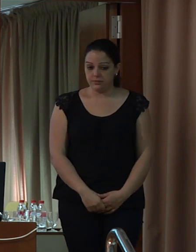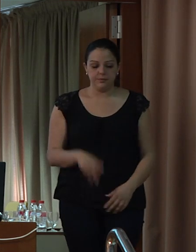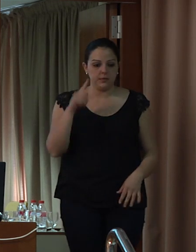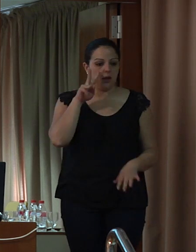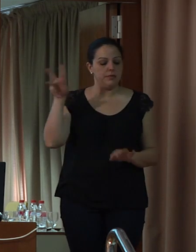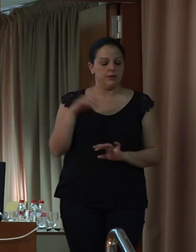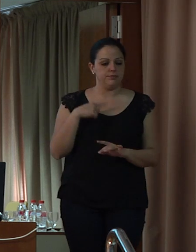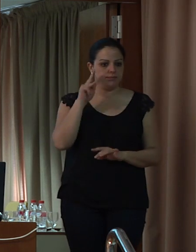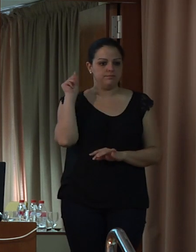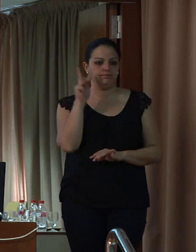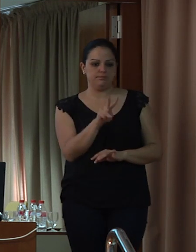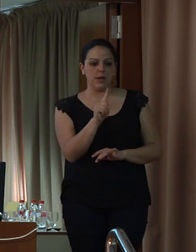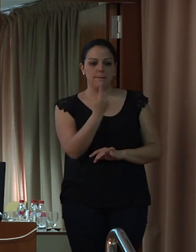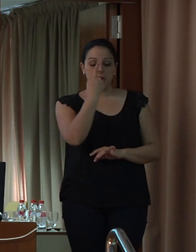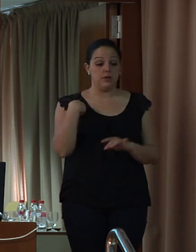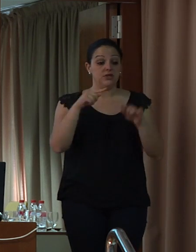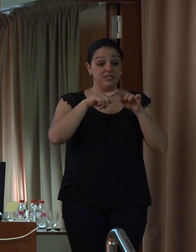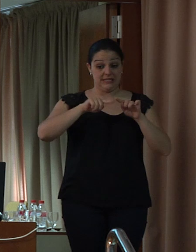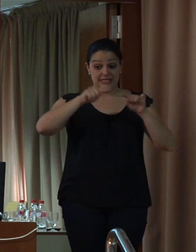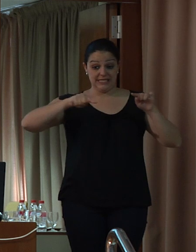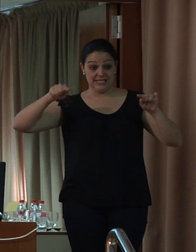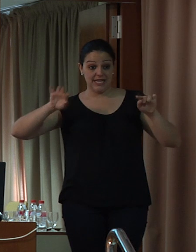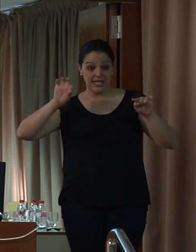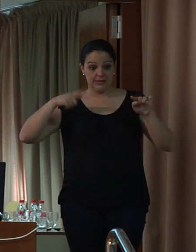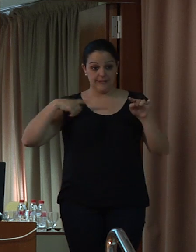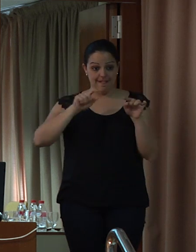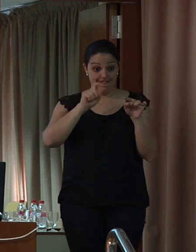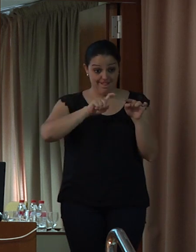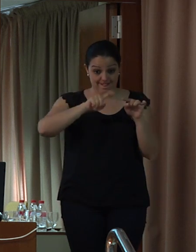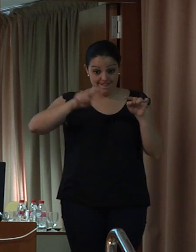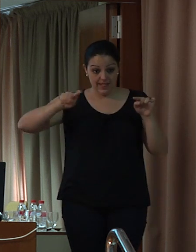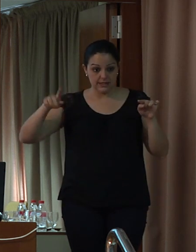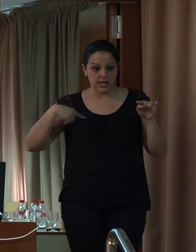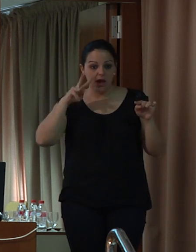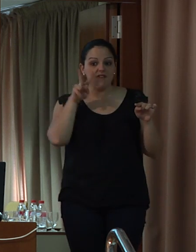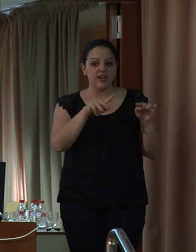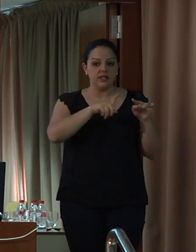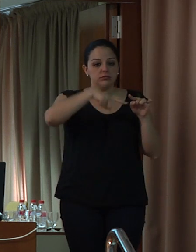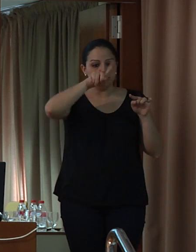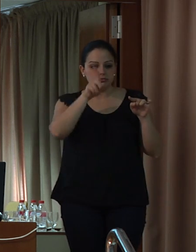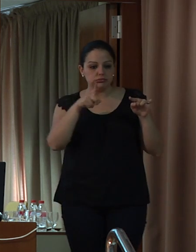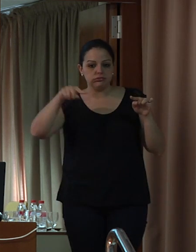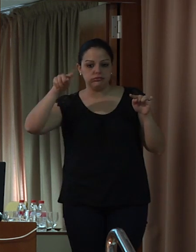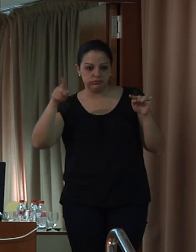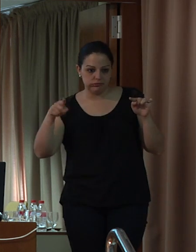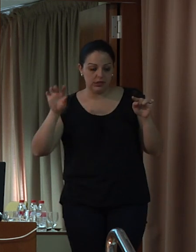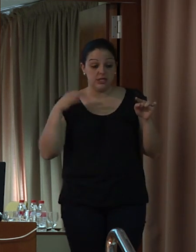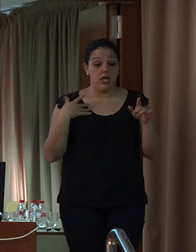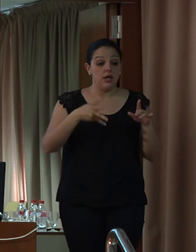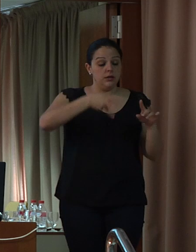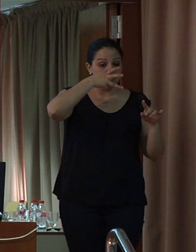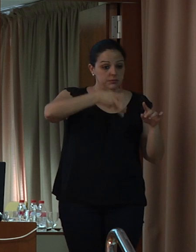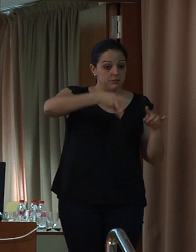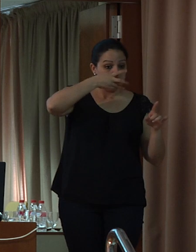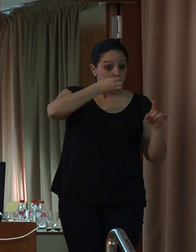Mirad, quiero que os fijéis, esta es las bandas respiratorias. Este es el cursor, no sé si lo veis, que va pasando. Y el paciente aquí está respirando